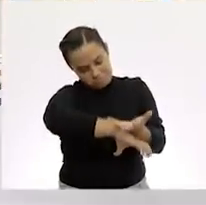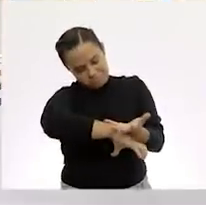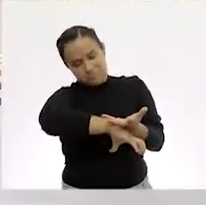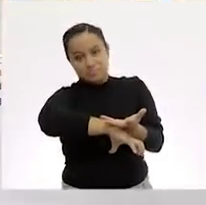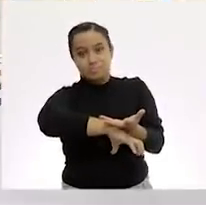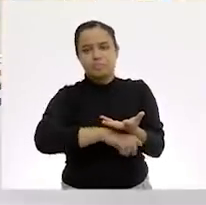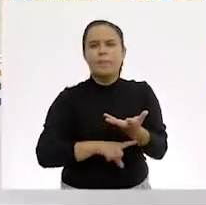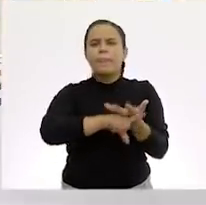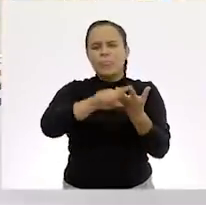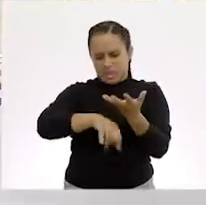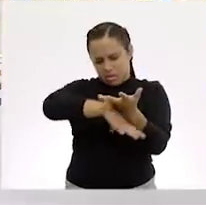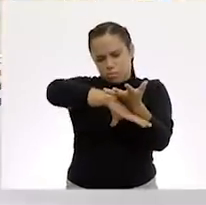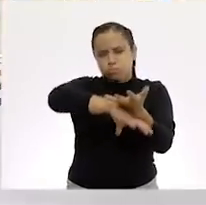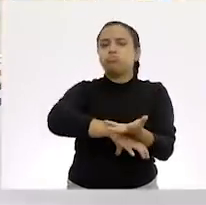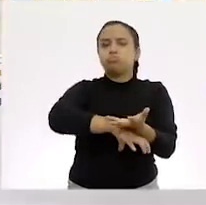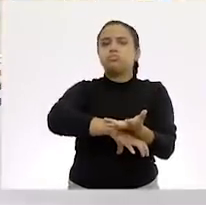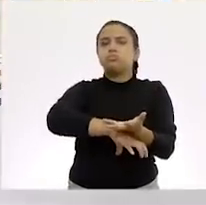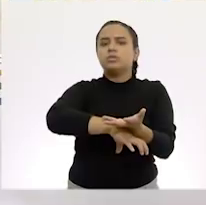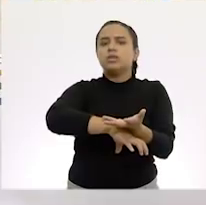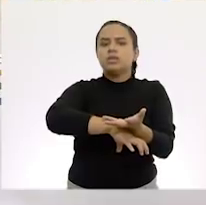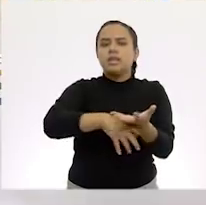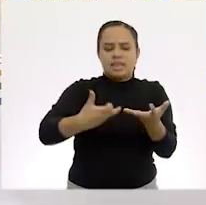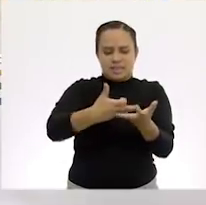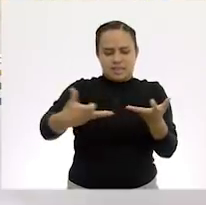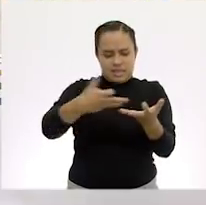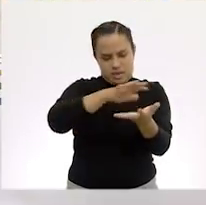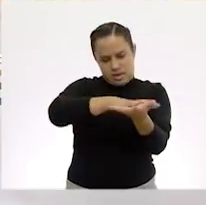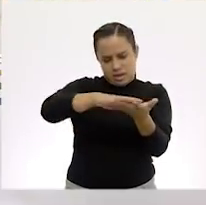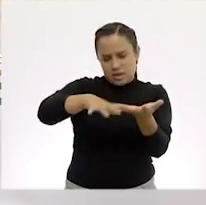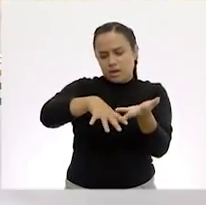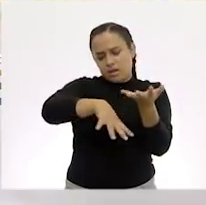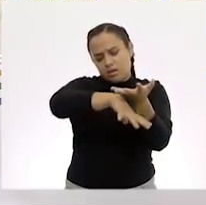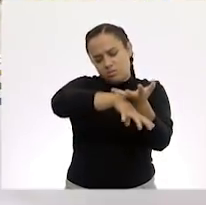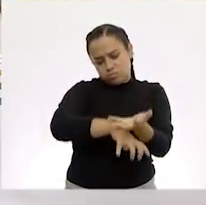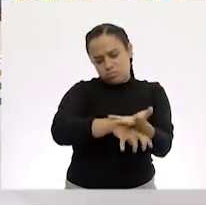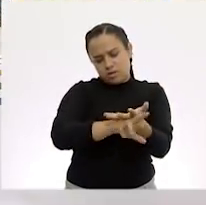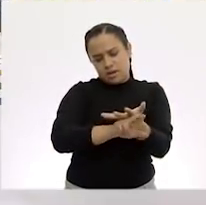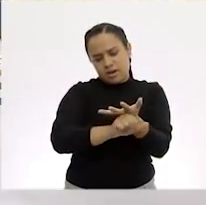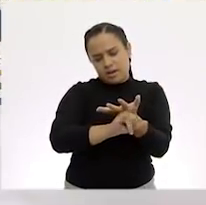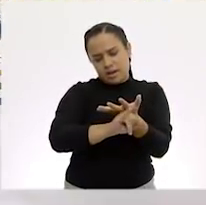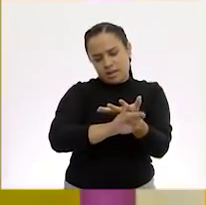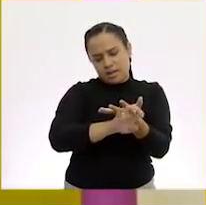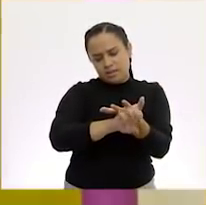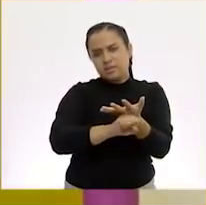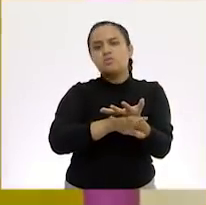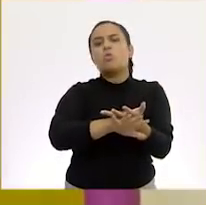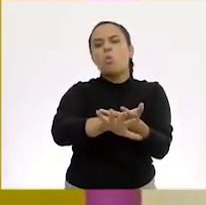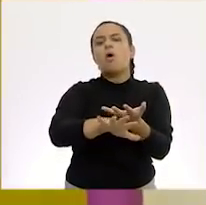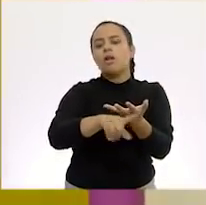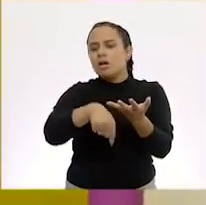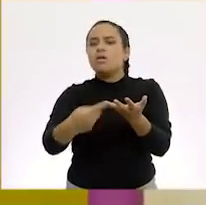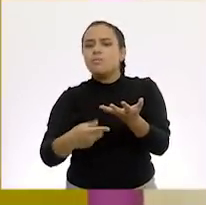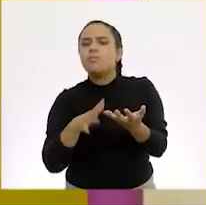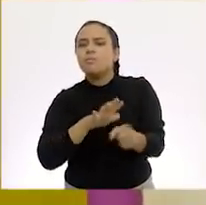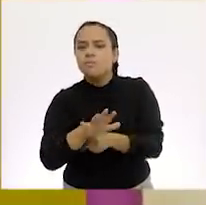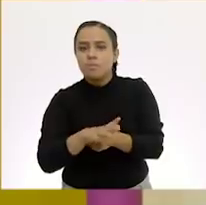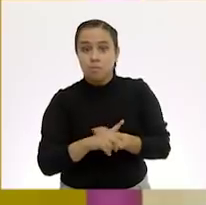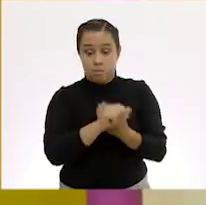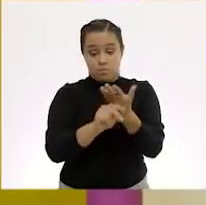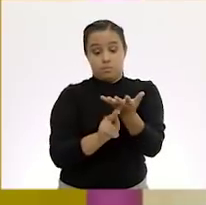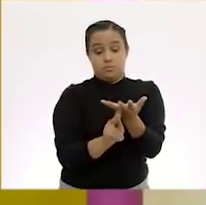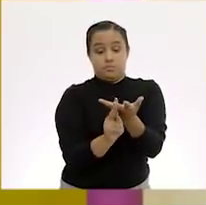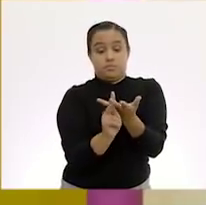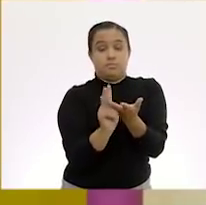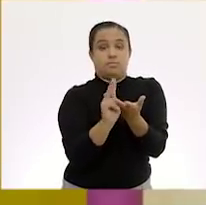Después de las raíces, entonces, ¿qué sigue? Sigue creciendo y entonces llega